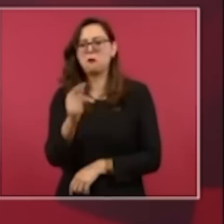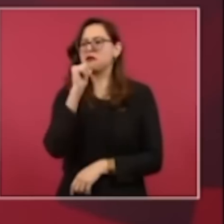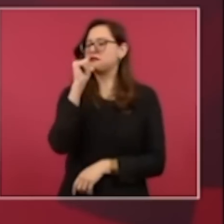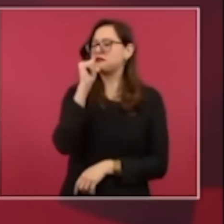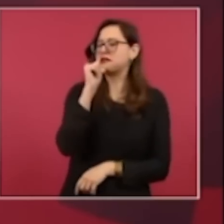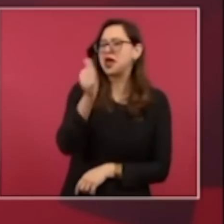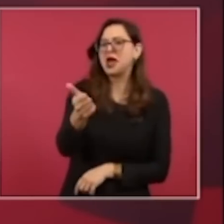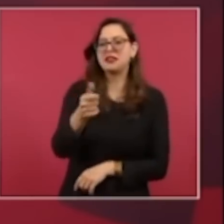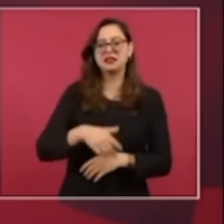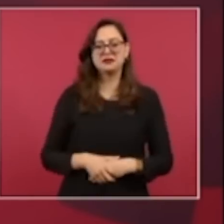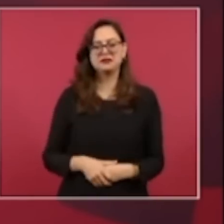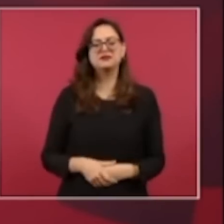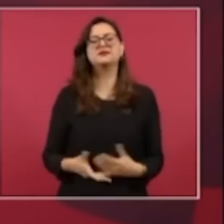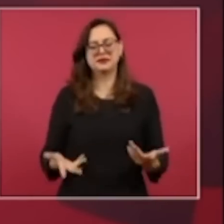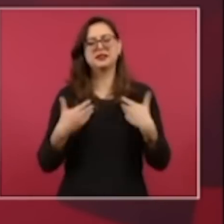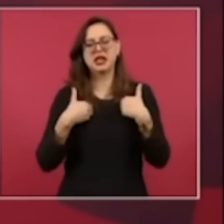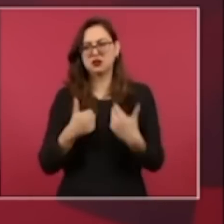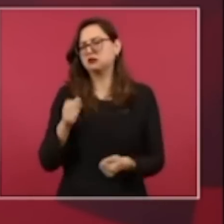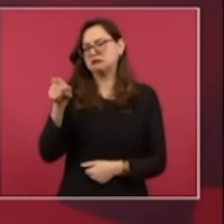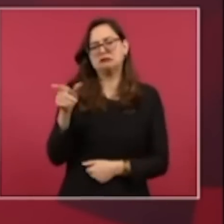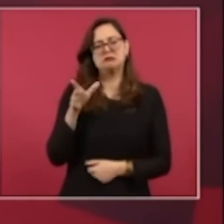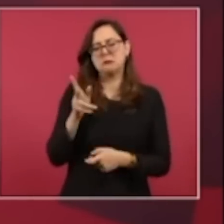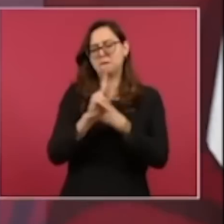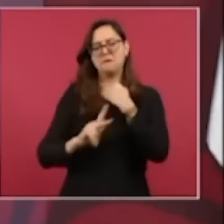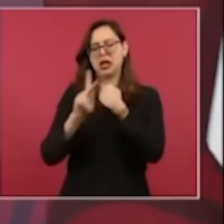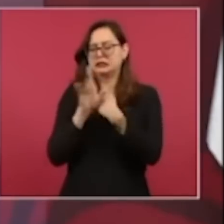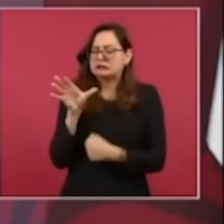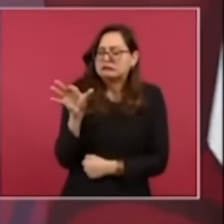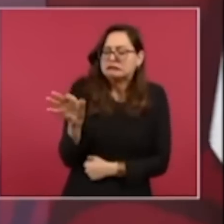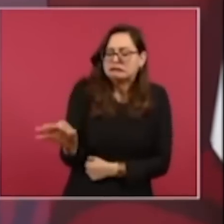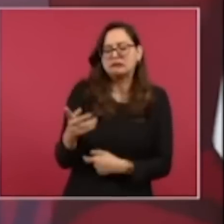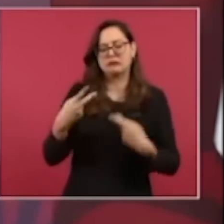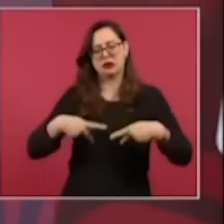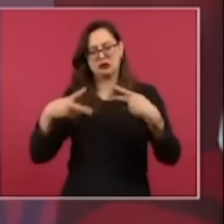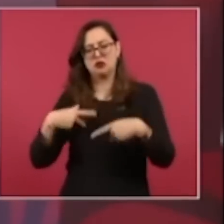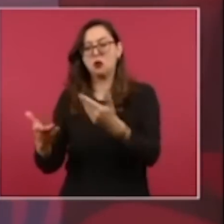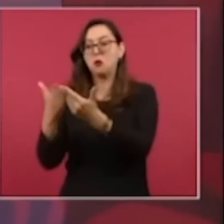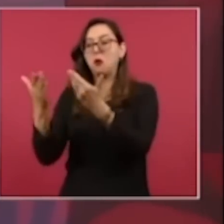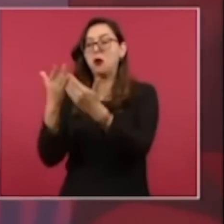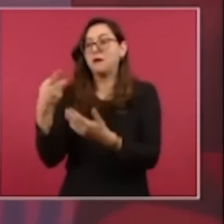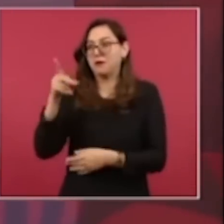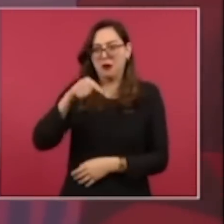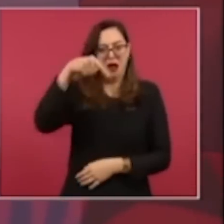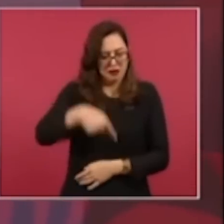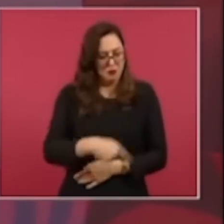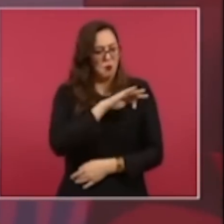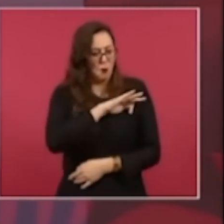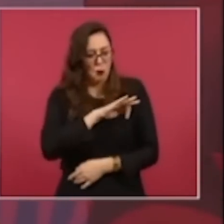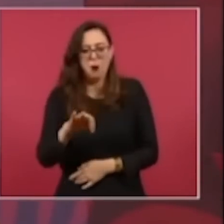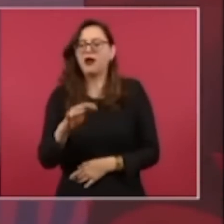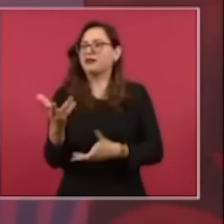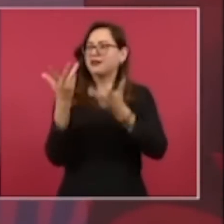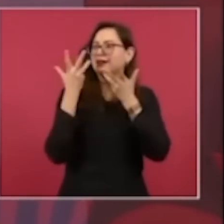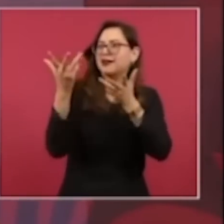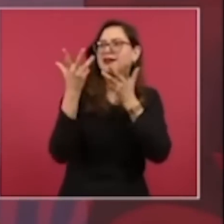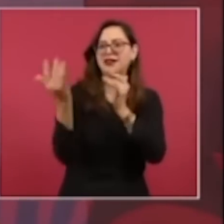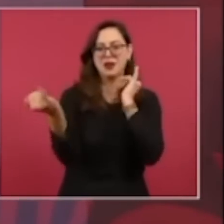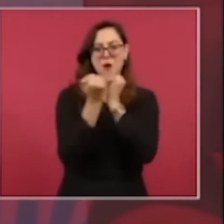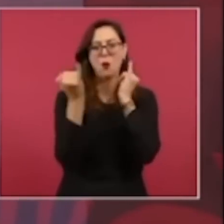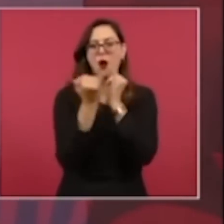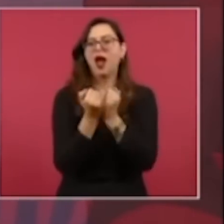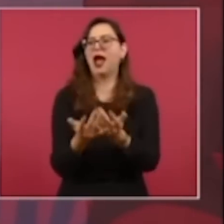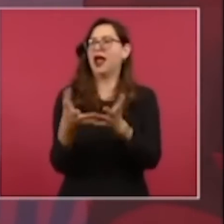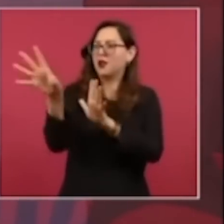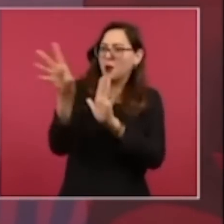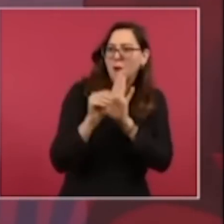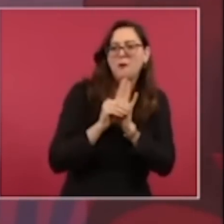Claro, es un país con poca población, pero bueno, eso es un ideal: buscar que no